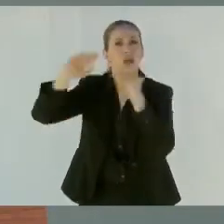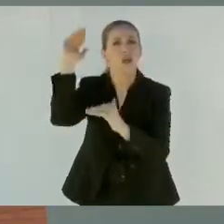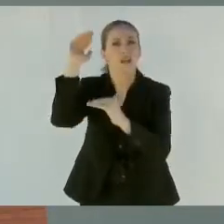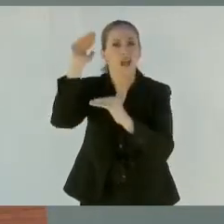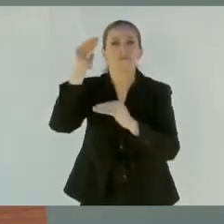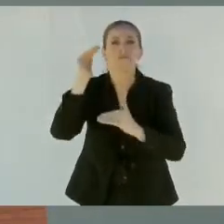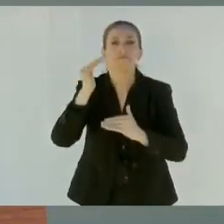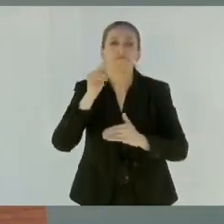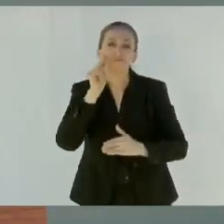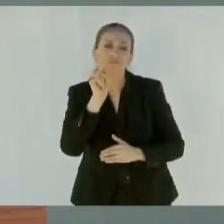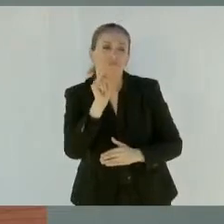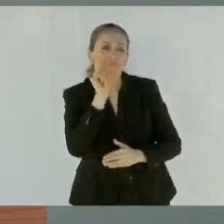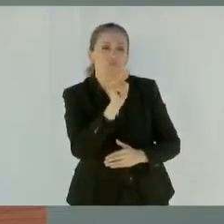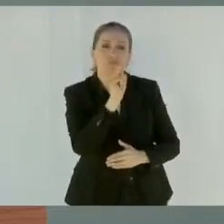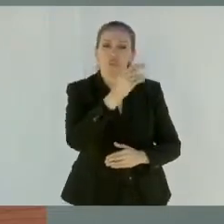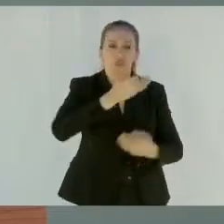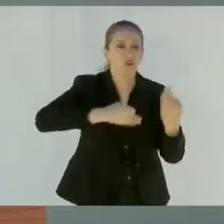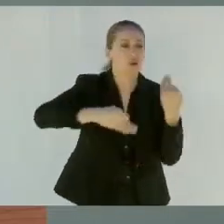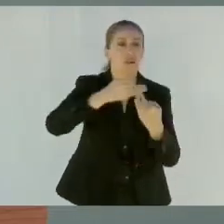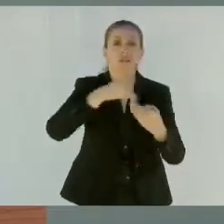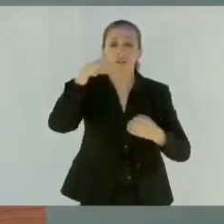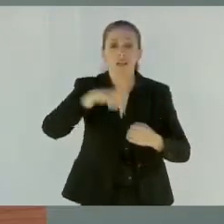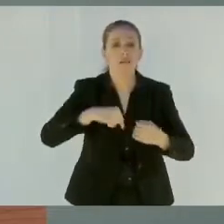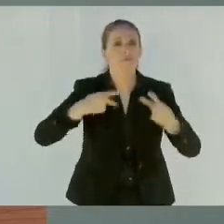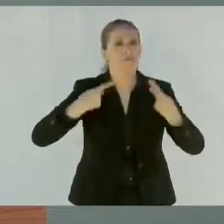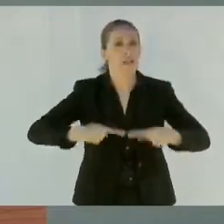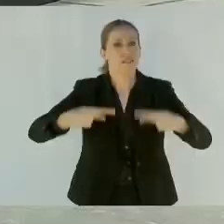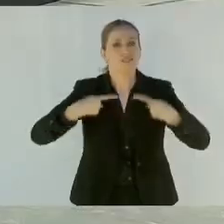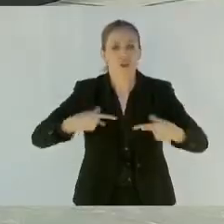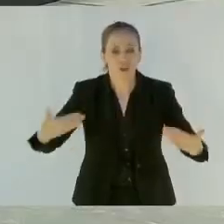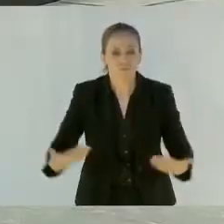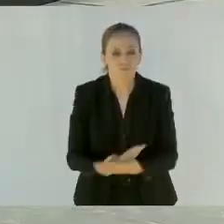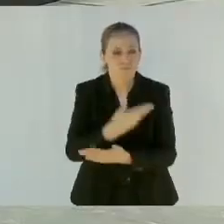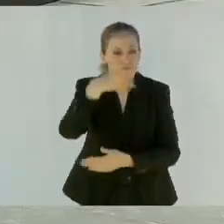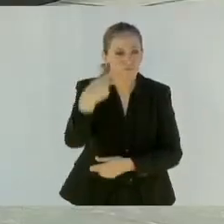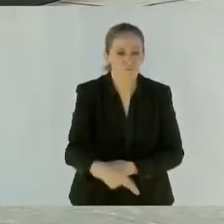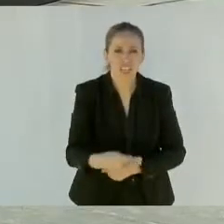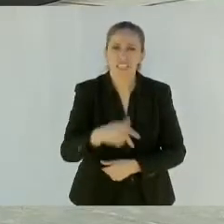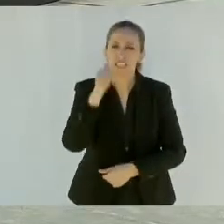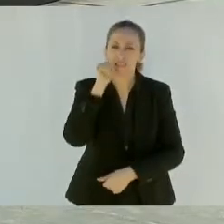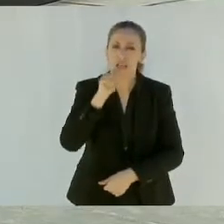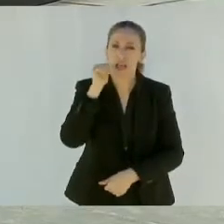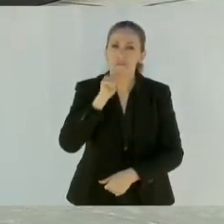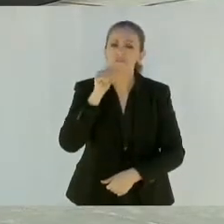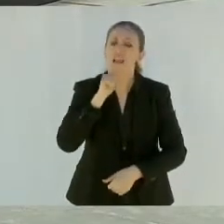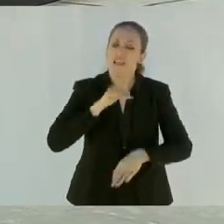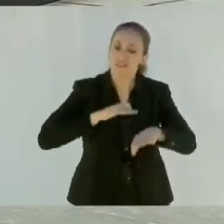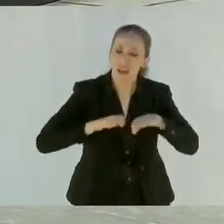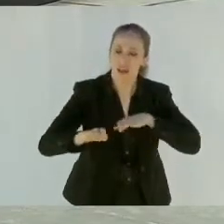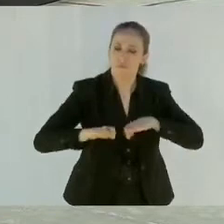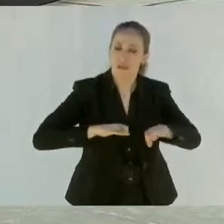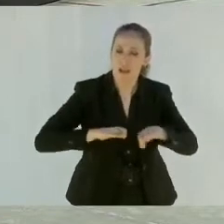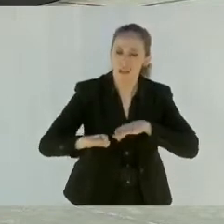su gente trabajadora, honrada, gente